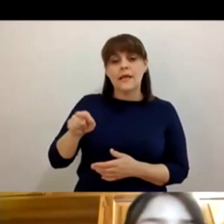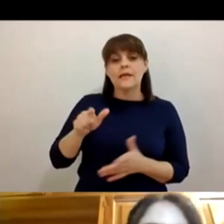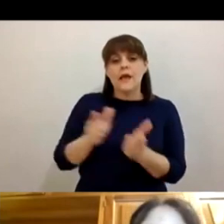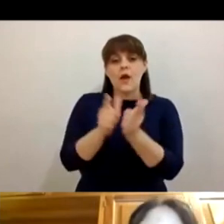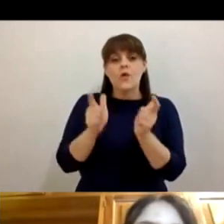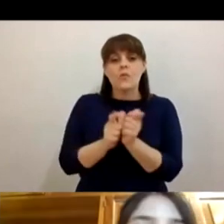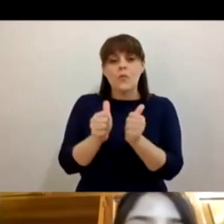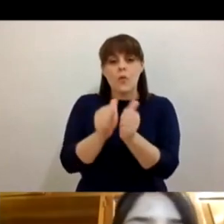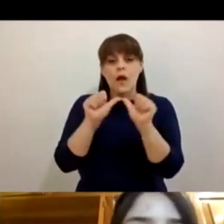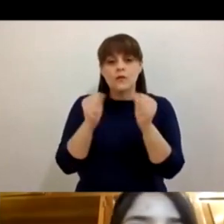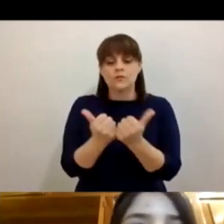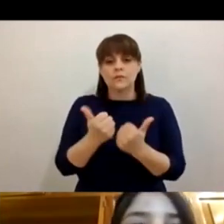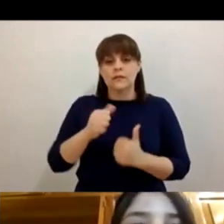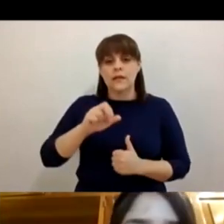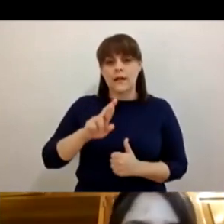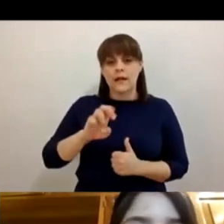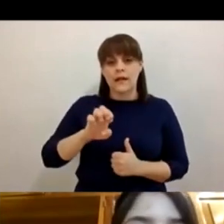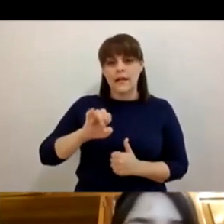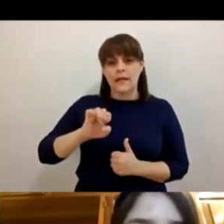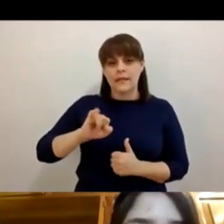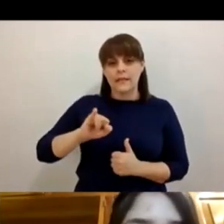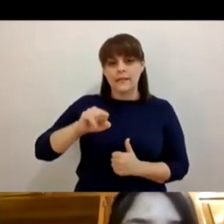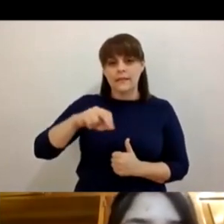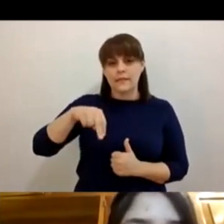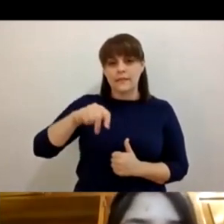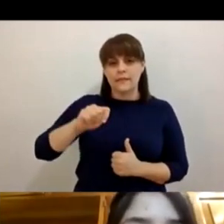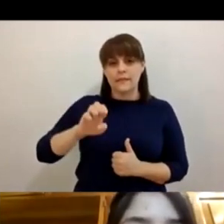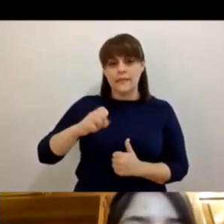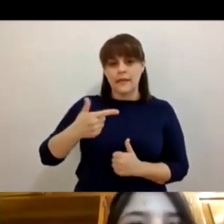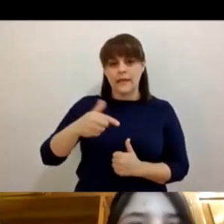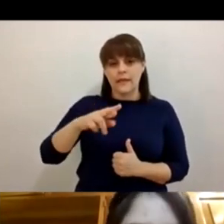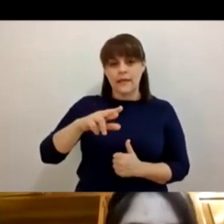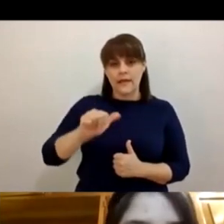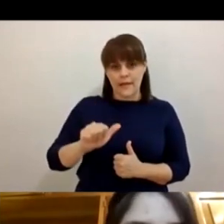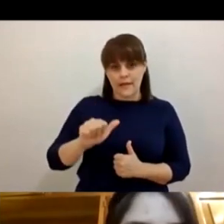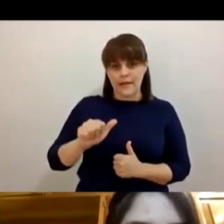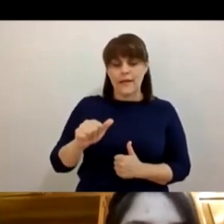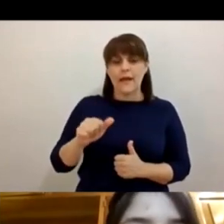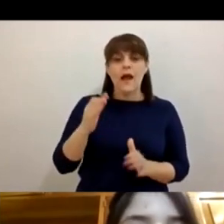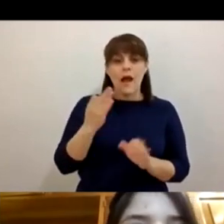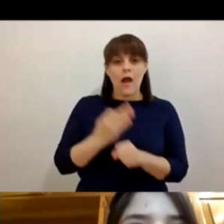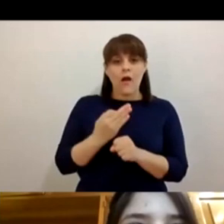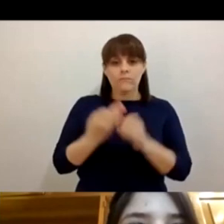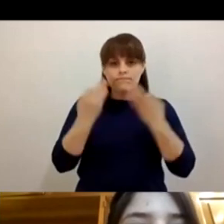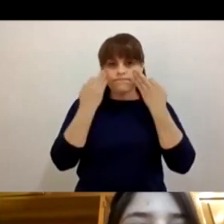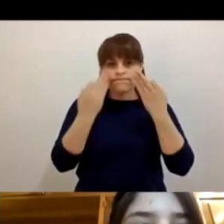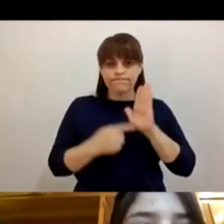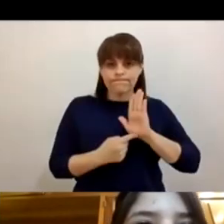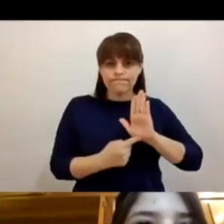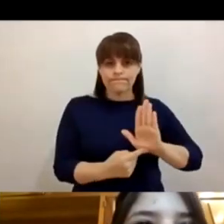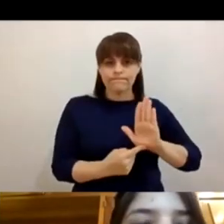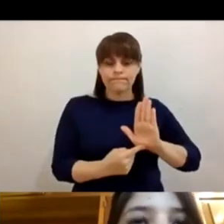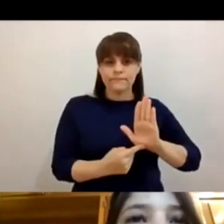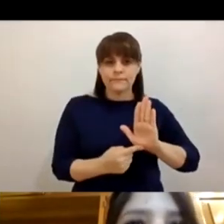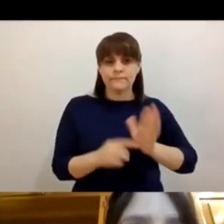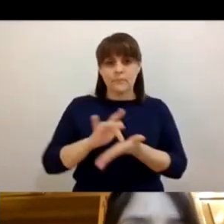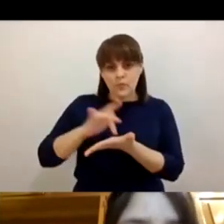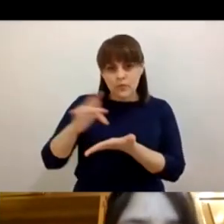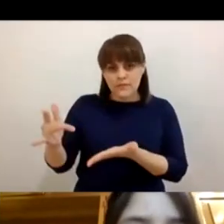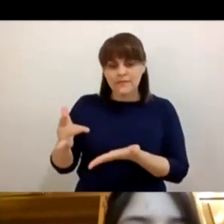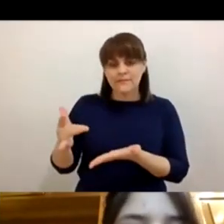va a presentar un testimonio sobre este tema. Carla, muchísimas gracias por estar con